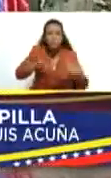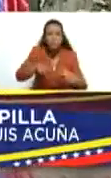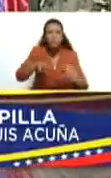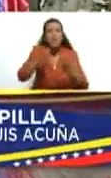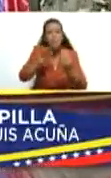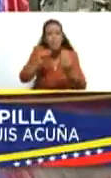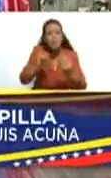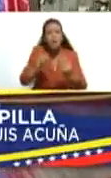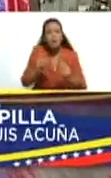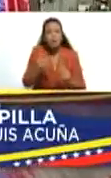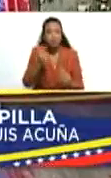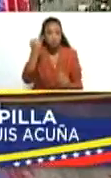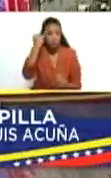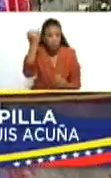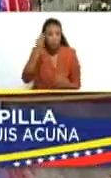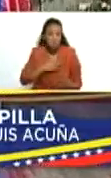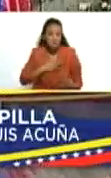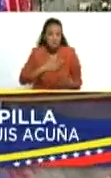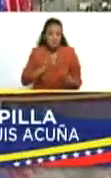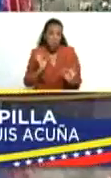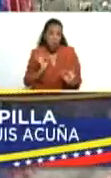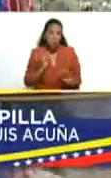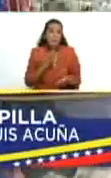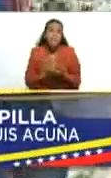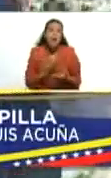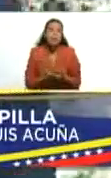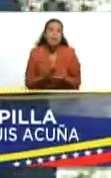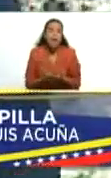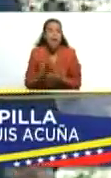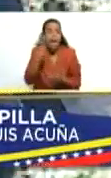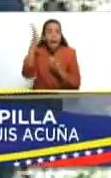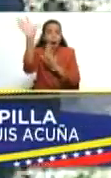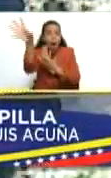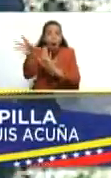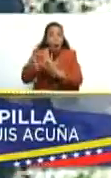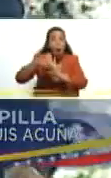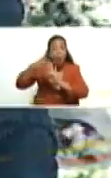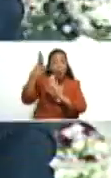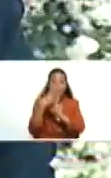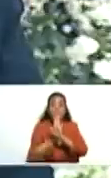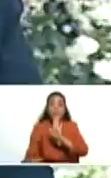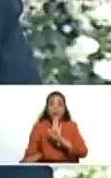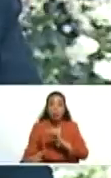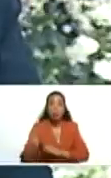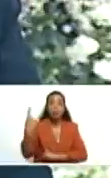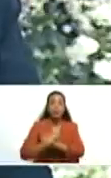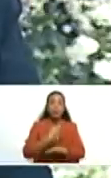Yo una vez le planteé a la Casa Militar que lo iba a hacer siguiendo el ejemplo de Luis Acuña y me lo prohibieron.